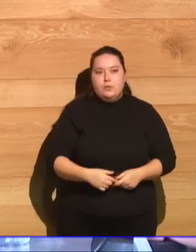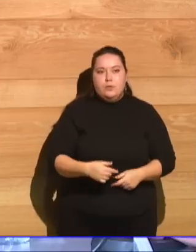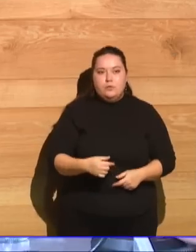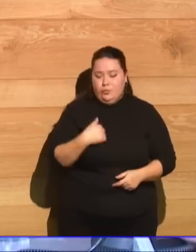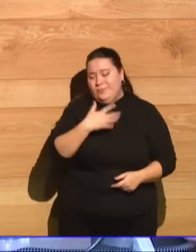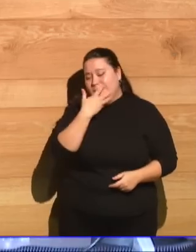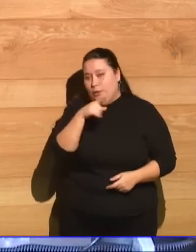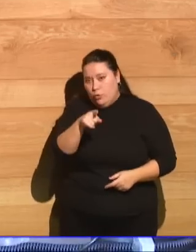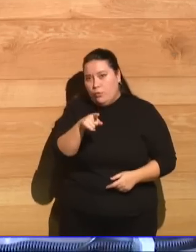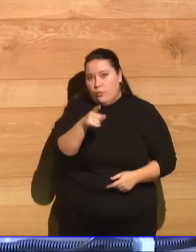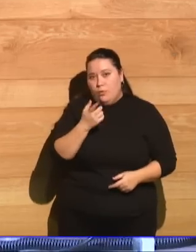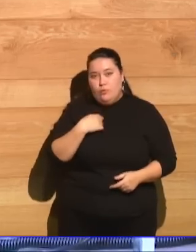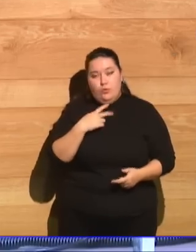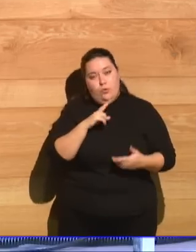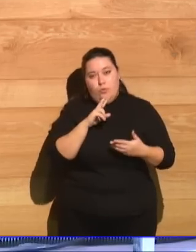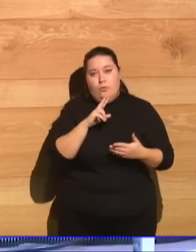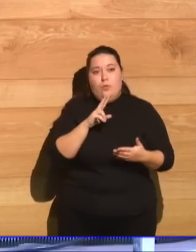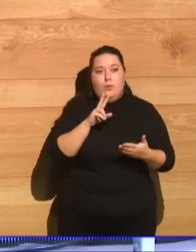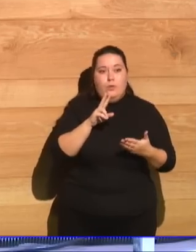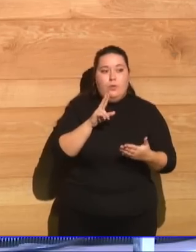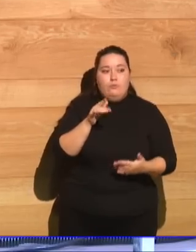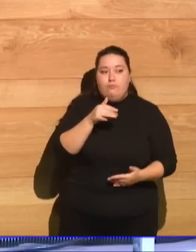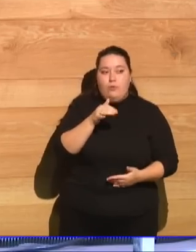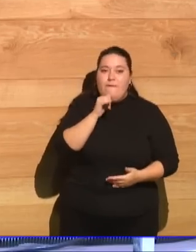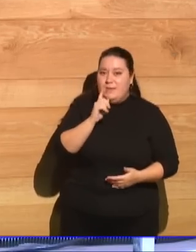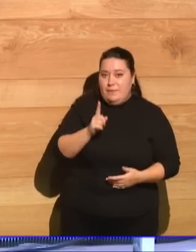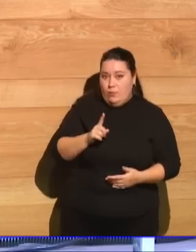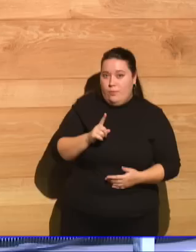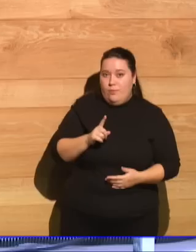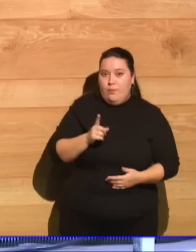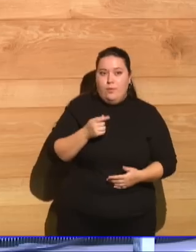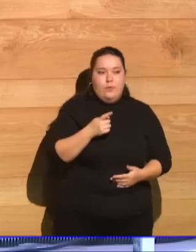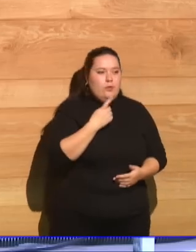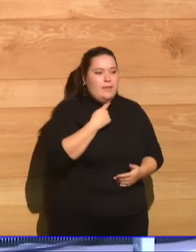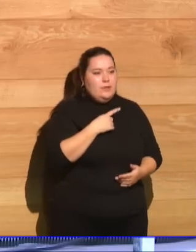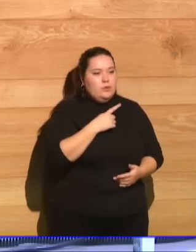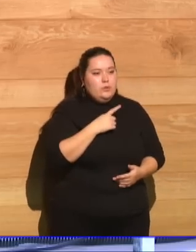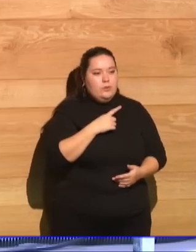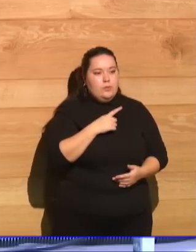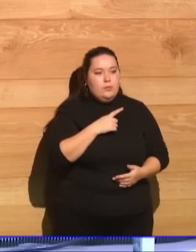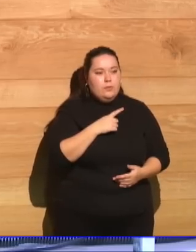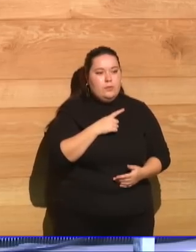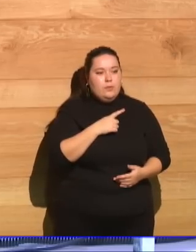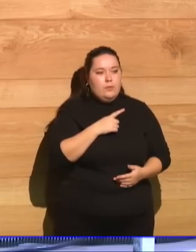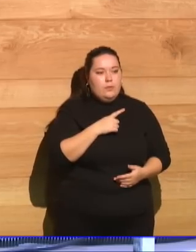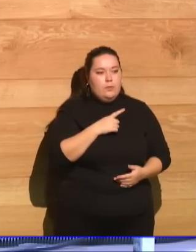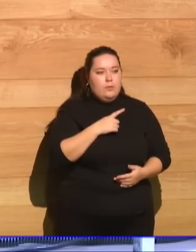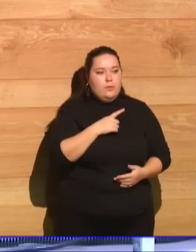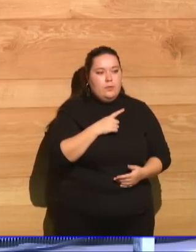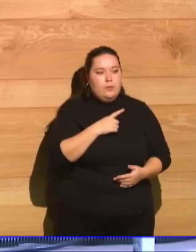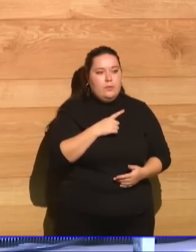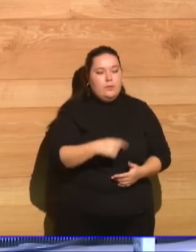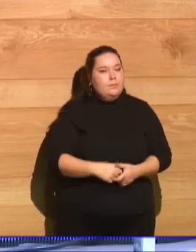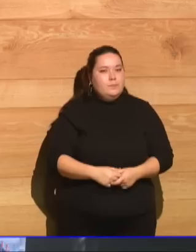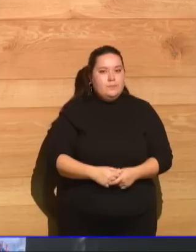te conozco, sé que no habías bebido porque no bebes, sé No, que no habías bebido. Pero no, Javi, no. no has dicho no estaba, has dicho no me pongo.